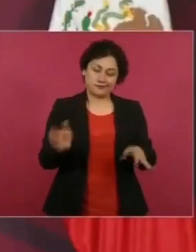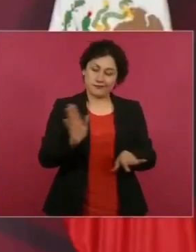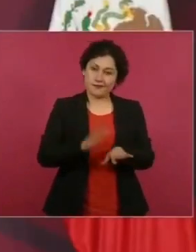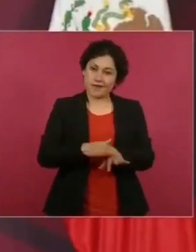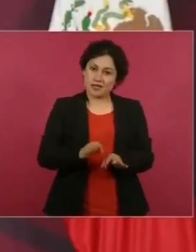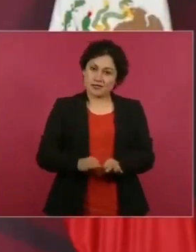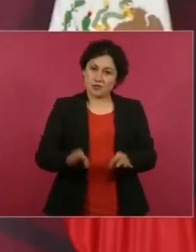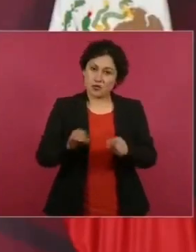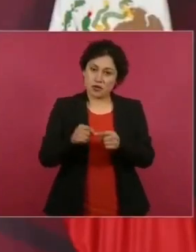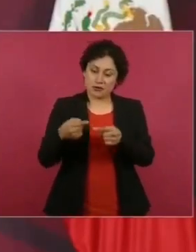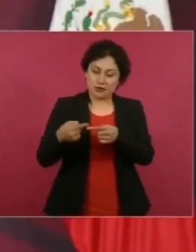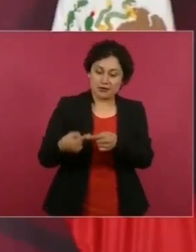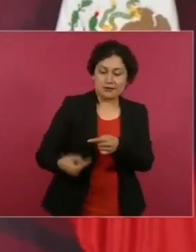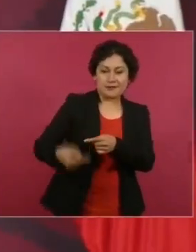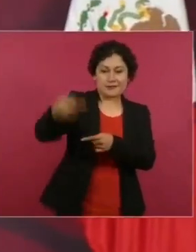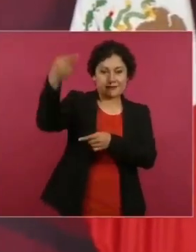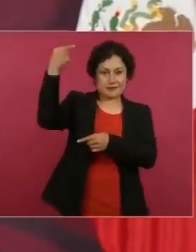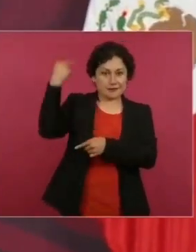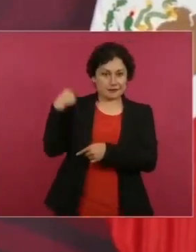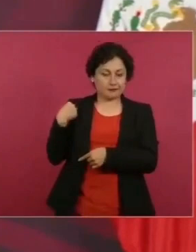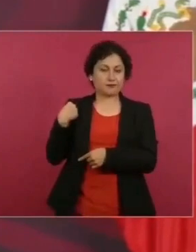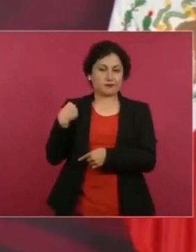es conocer